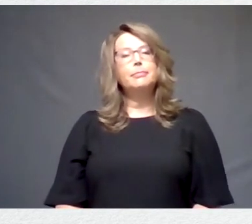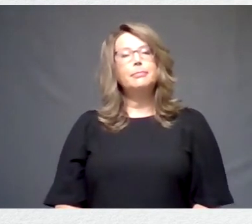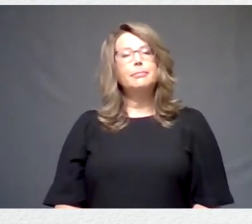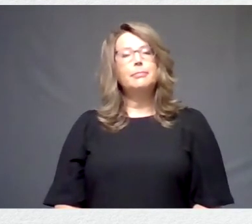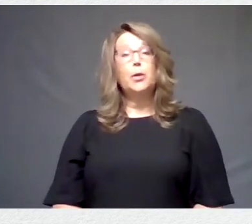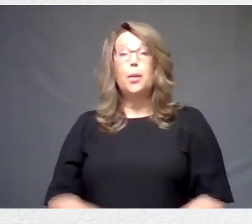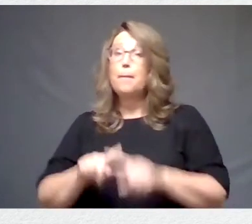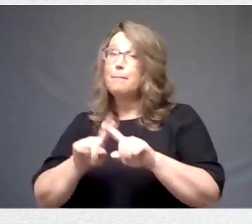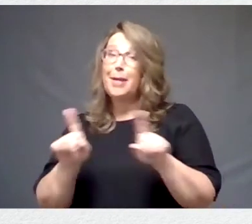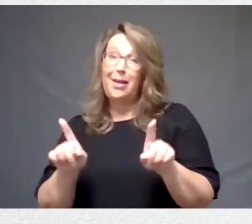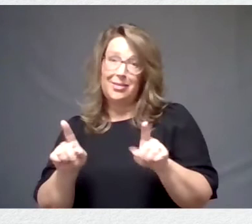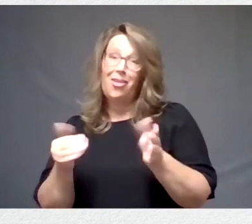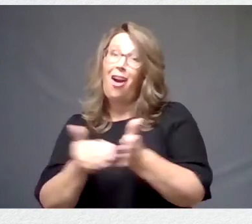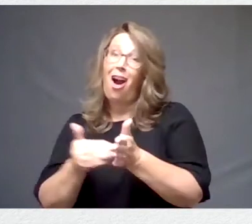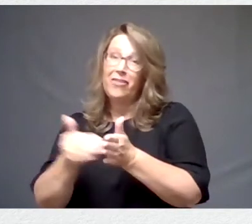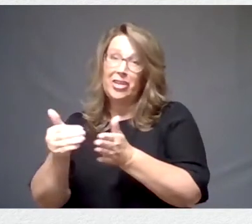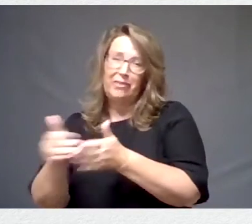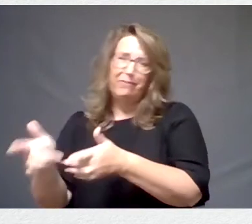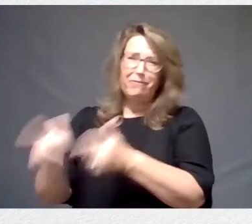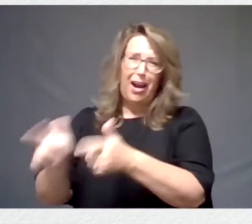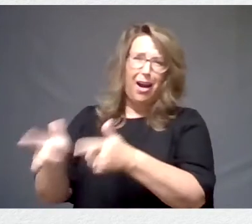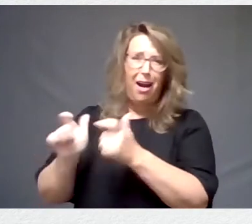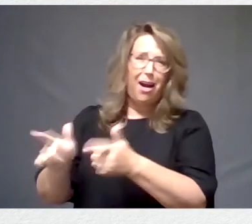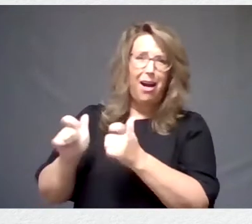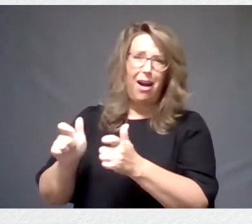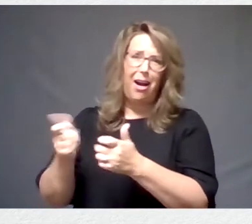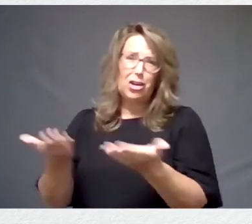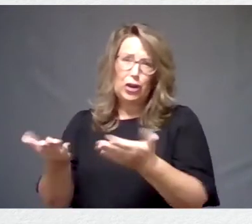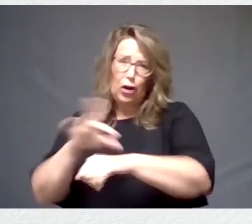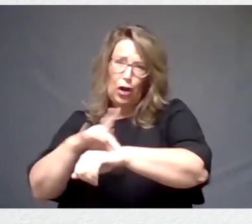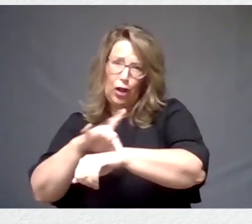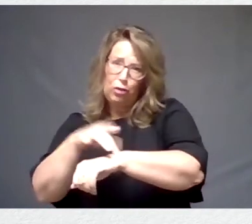More often, though, they move quickly, so use your time well.